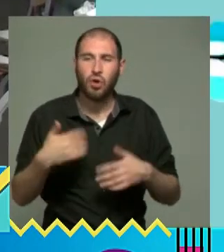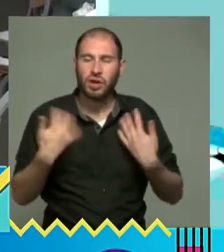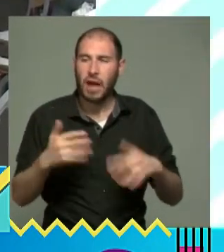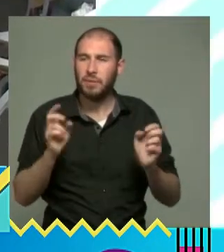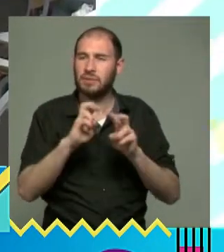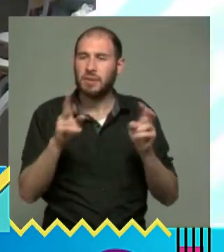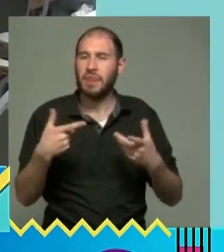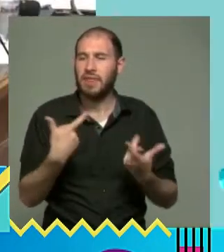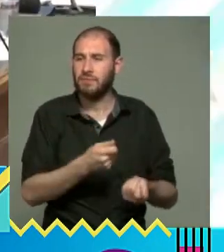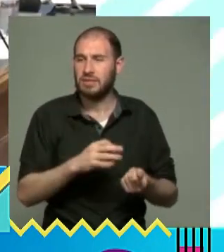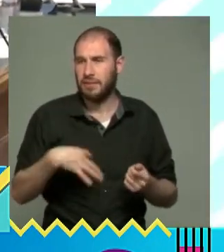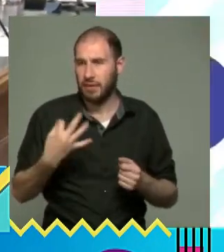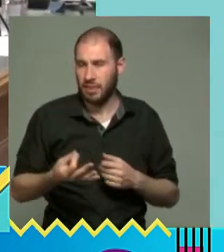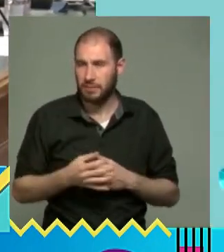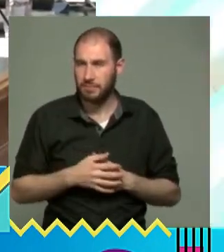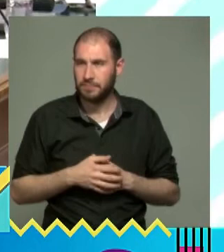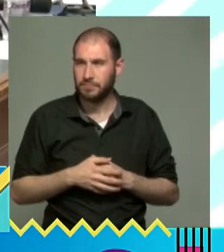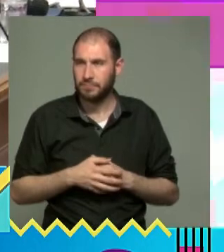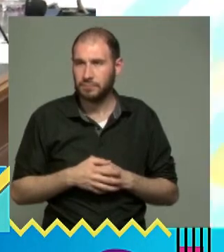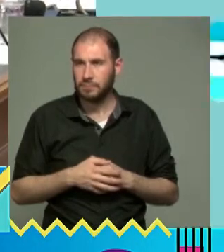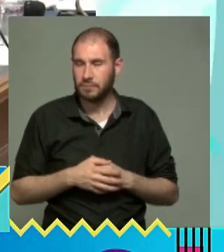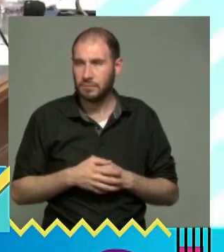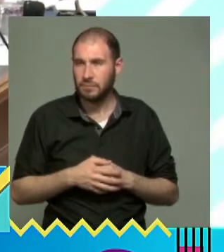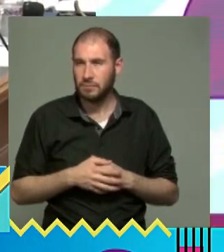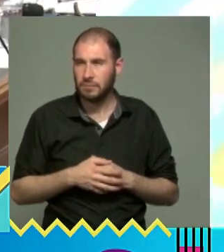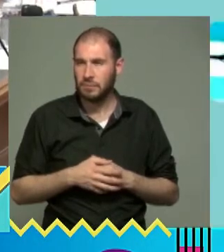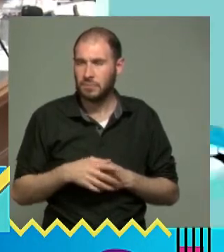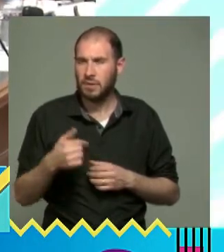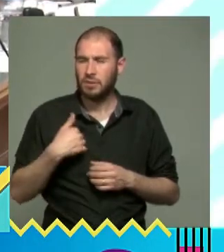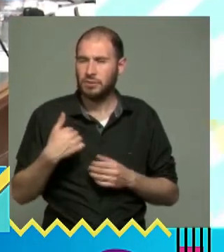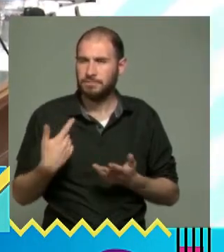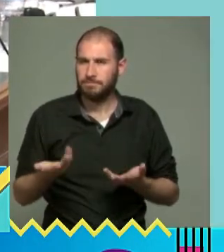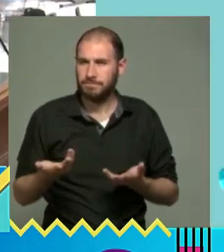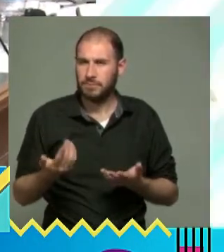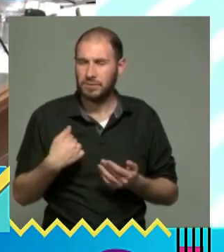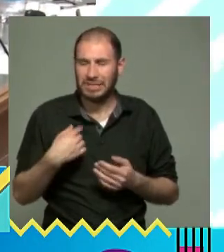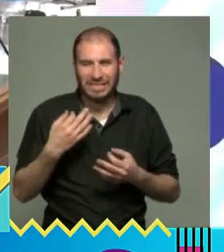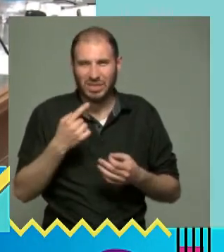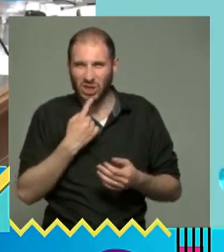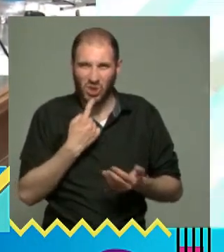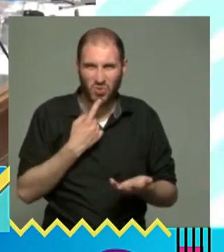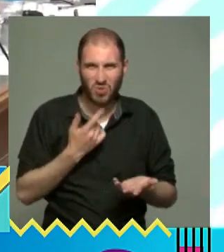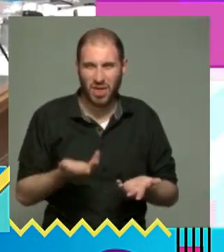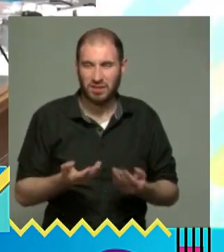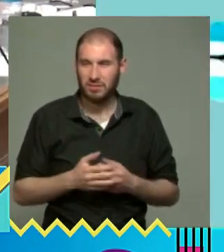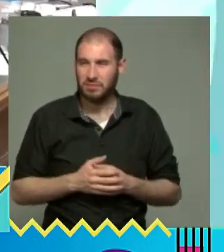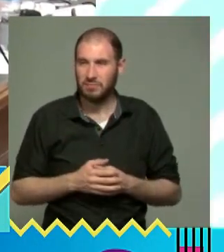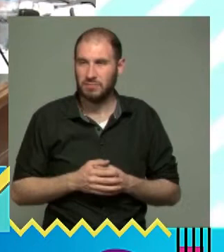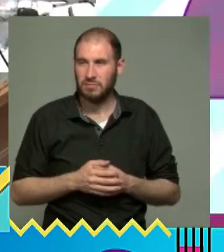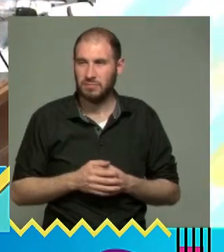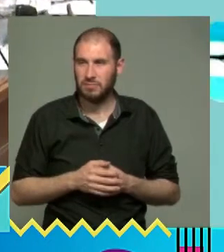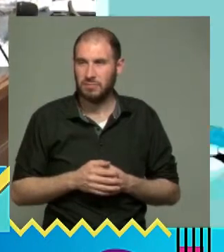tengan que ver con la defensa de la vida. Yo no estoy convencida de que sea que